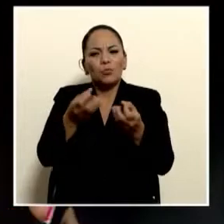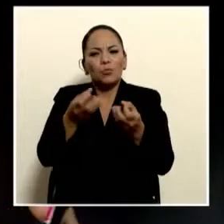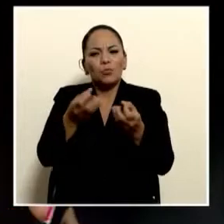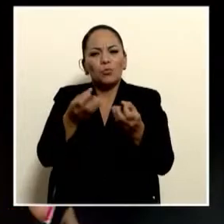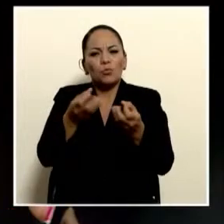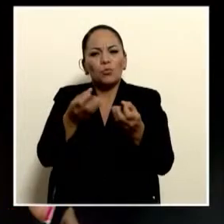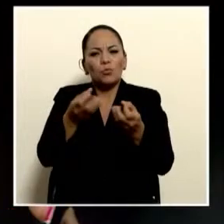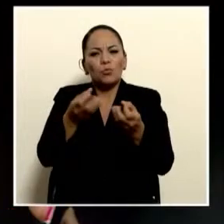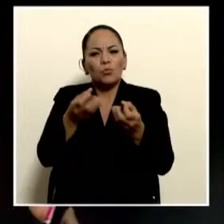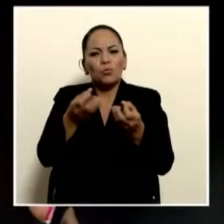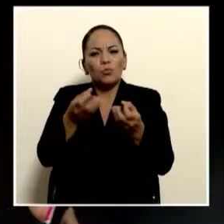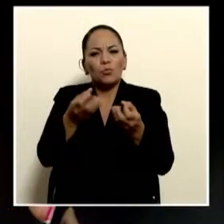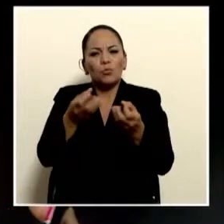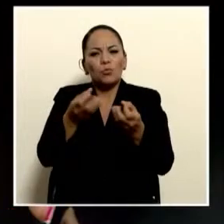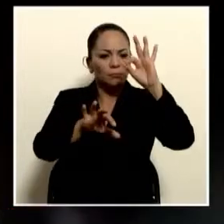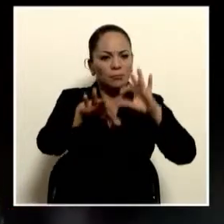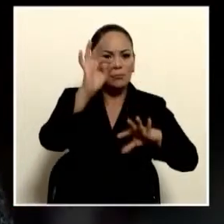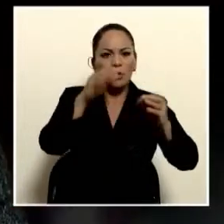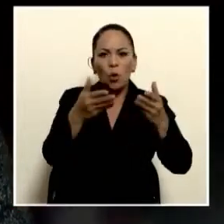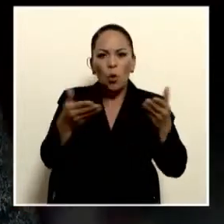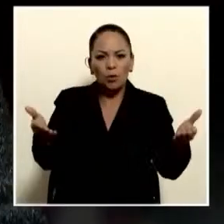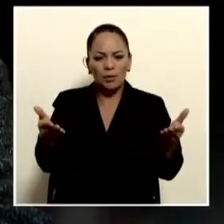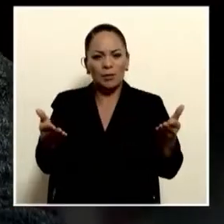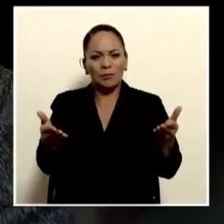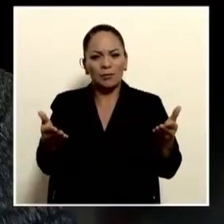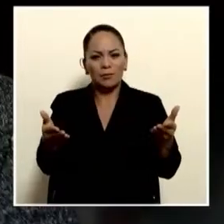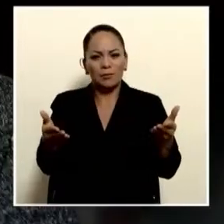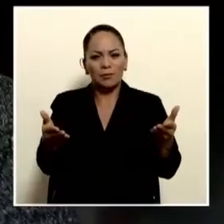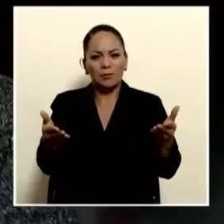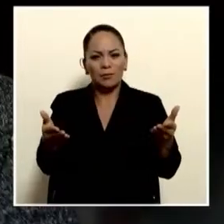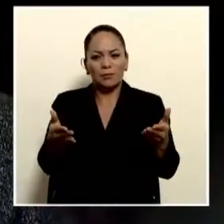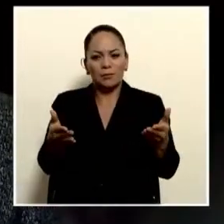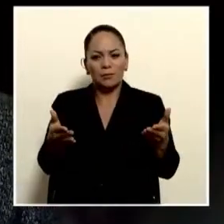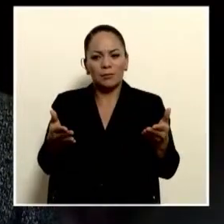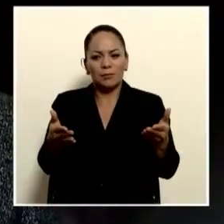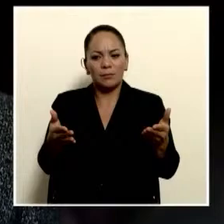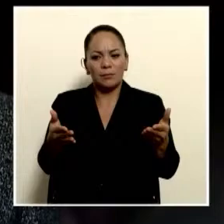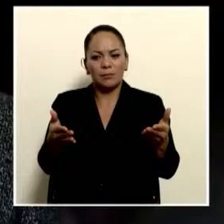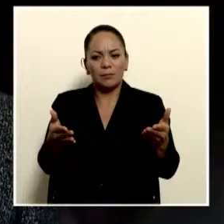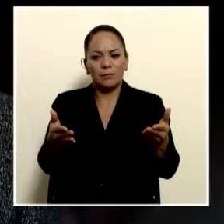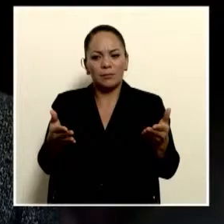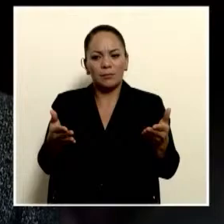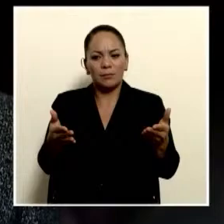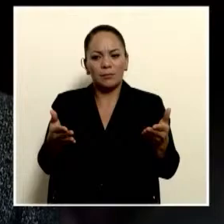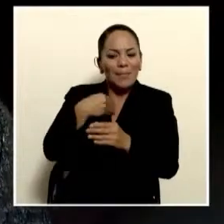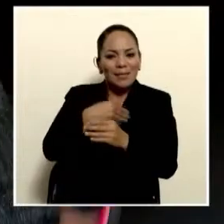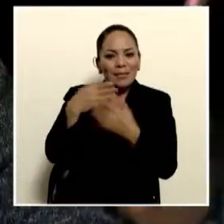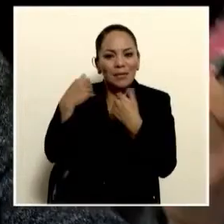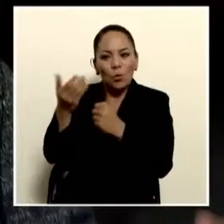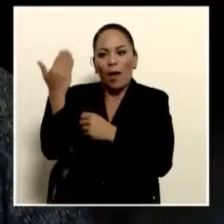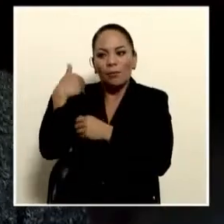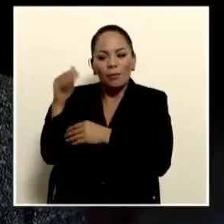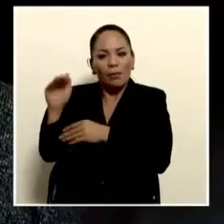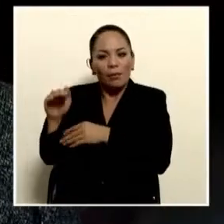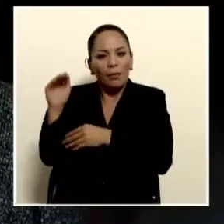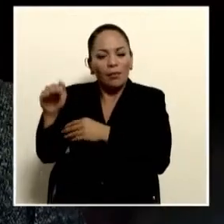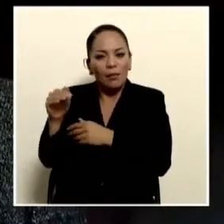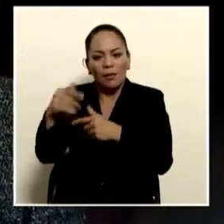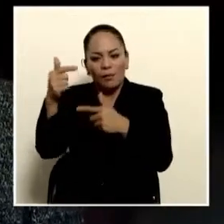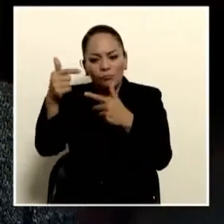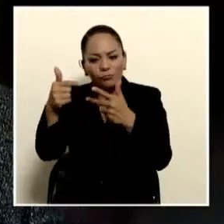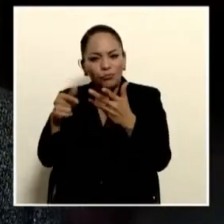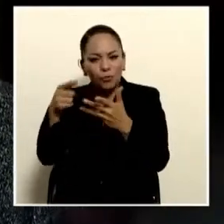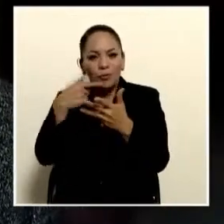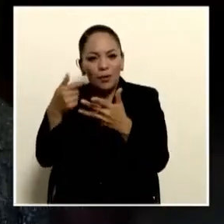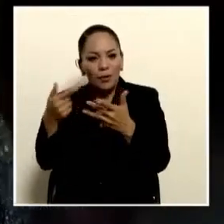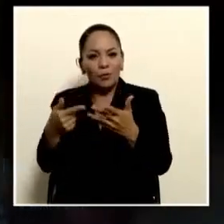se vayan descubriendo tantas cosas que parecían sencillas, como las que la señora ministra de Salud advertía y las que usted ha enumerado.